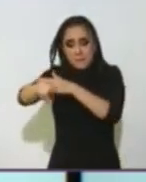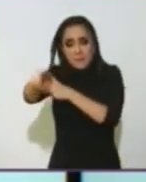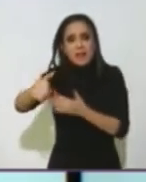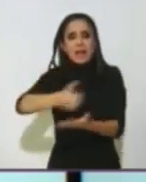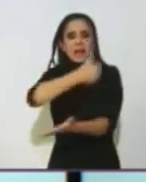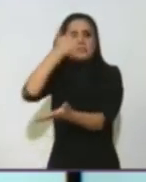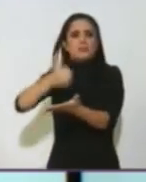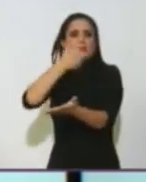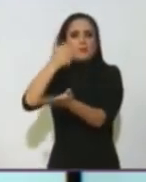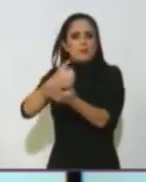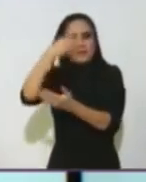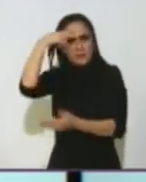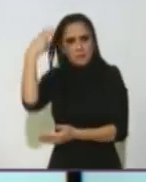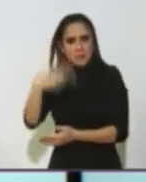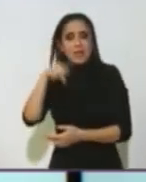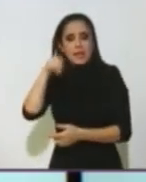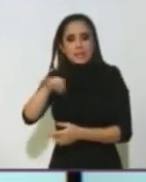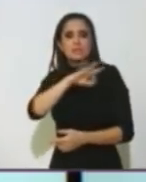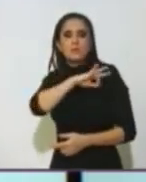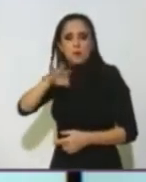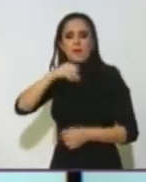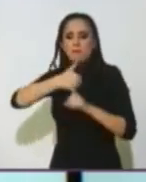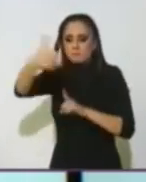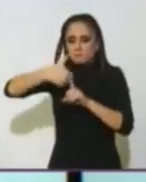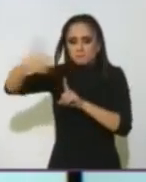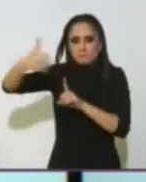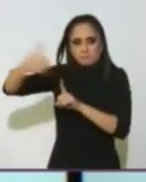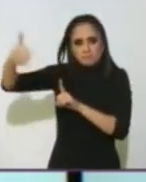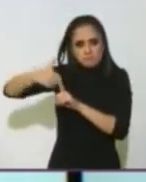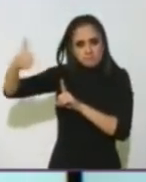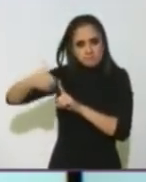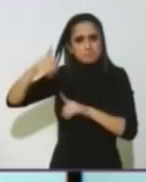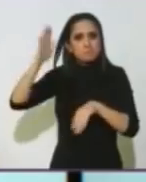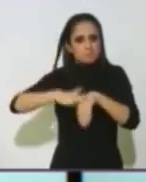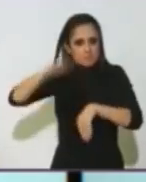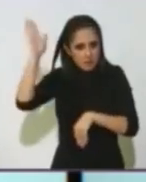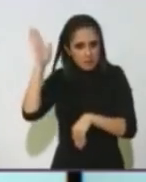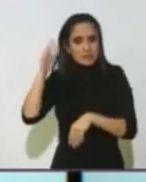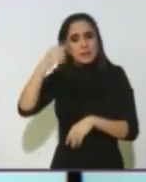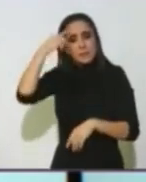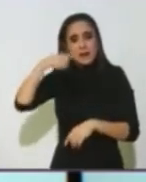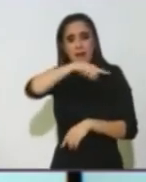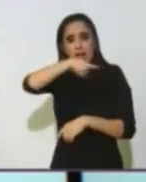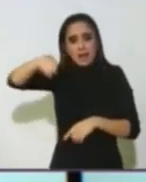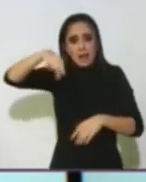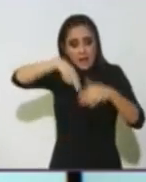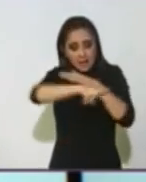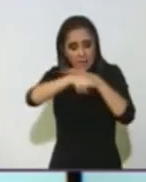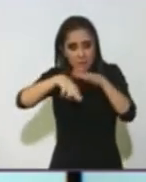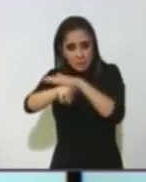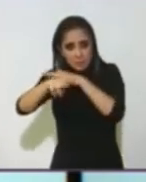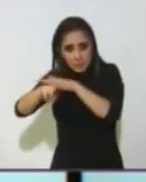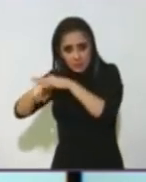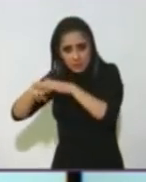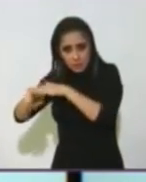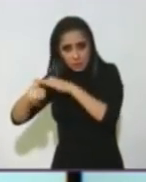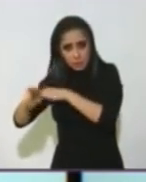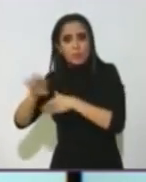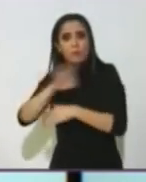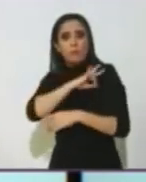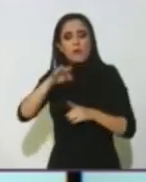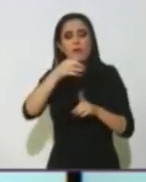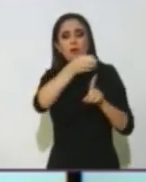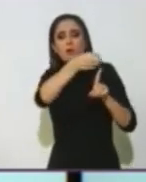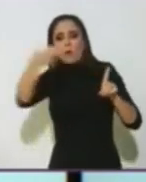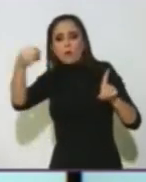puede darle densidad a los desarrolladores para que las estaciones salgan gratis como ordenamos